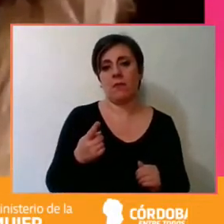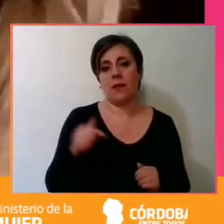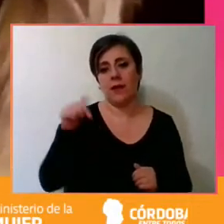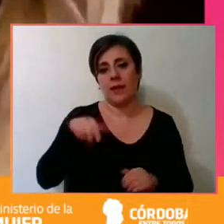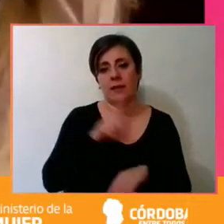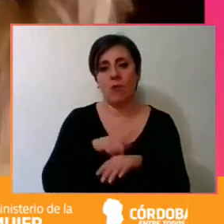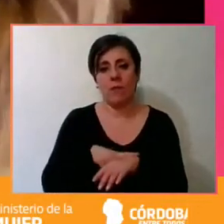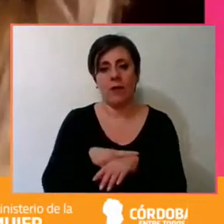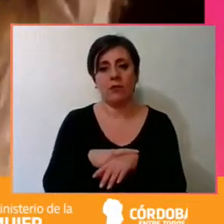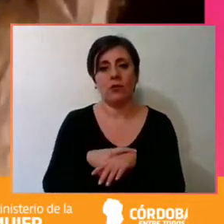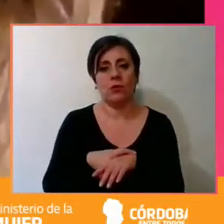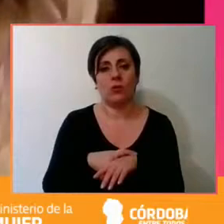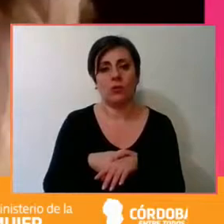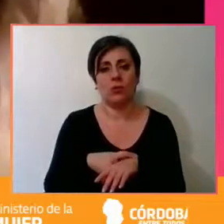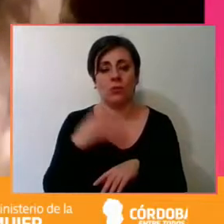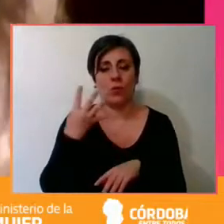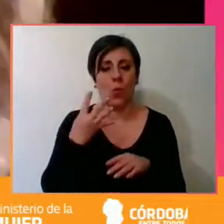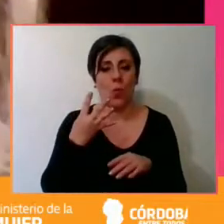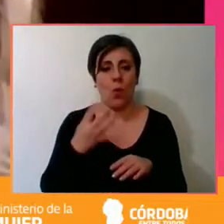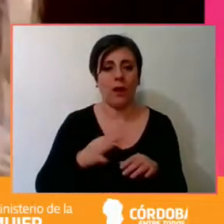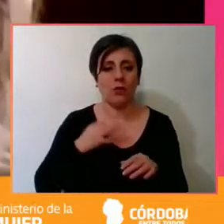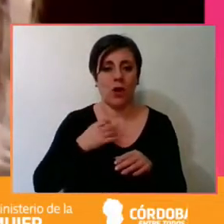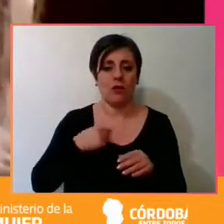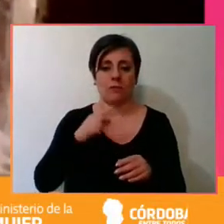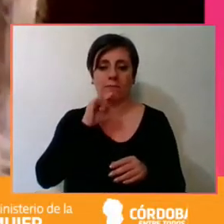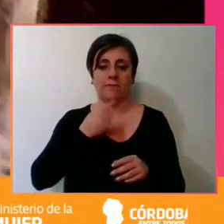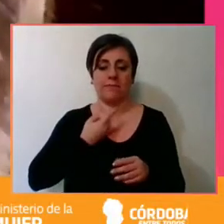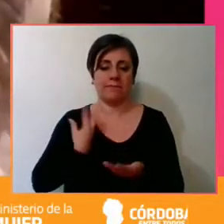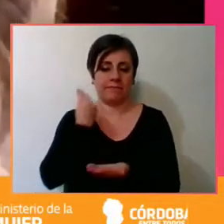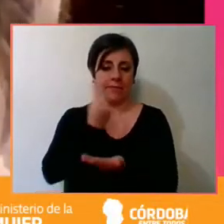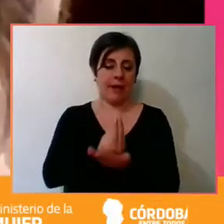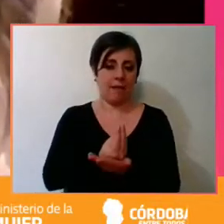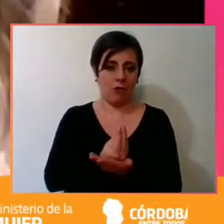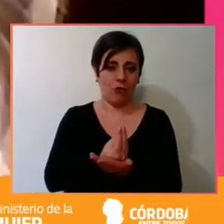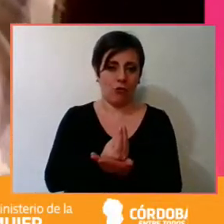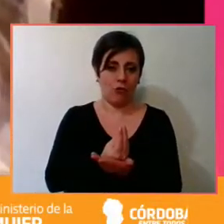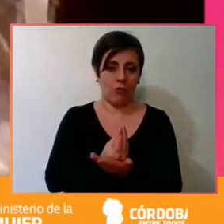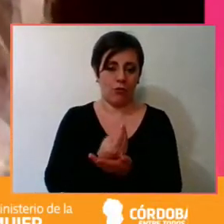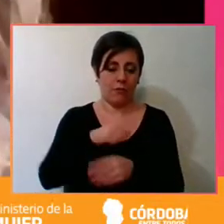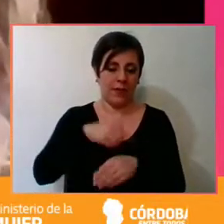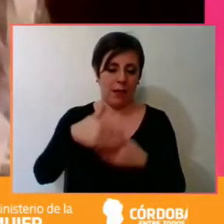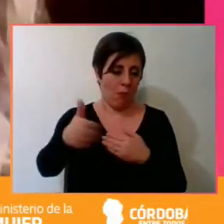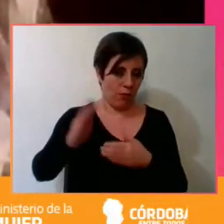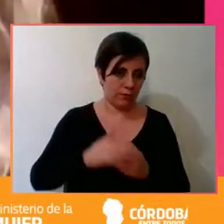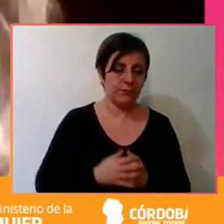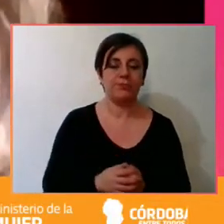momento, por estos 4 años, ocupo transitoriamente en esta oportunidad.